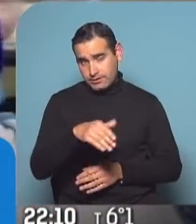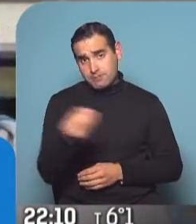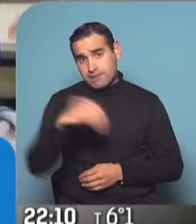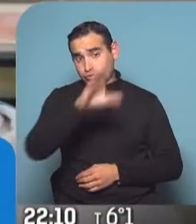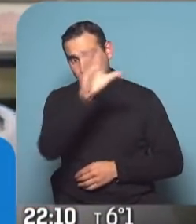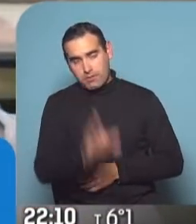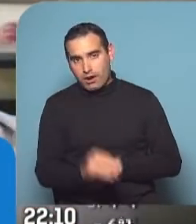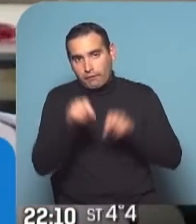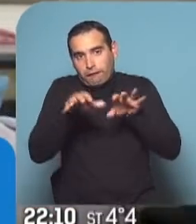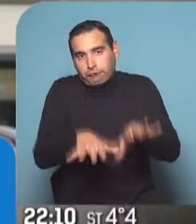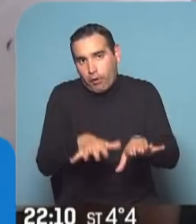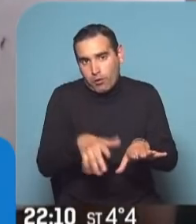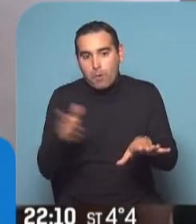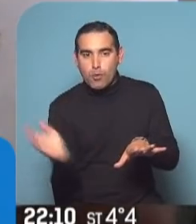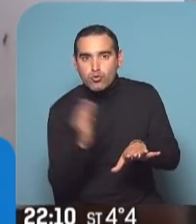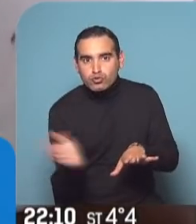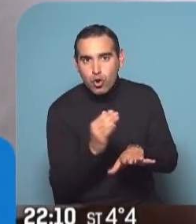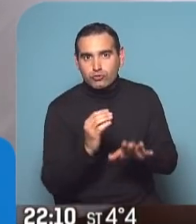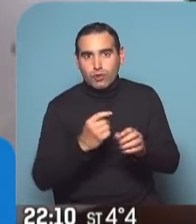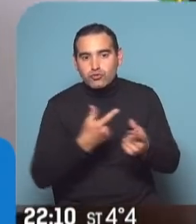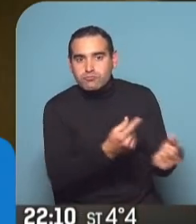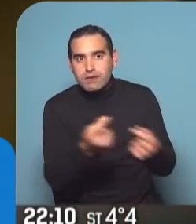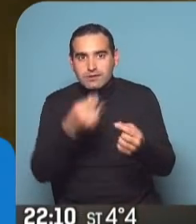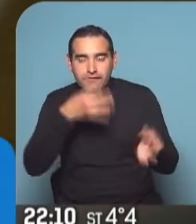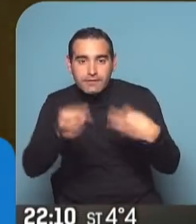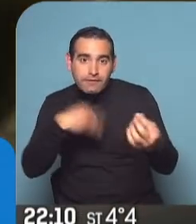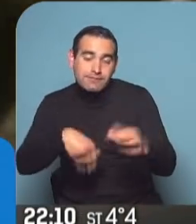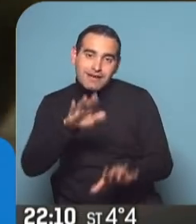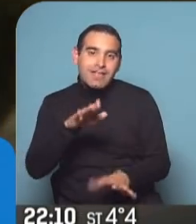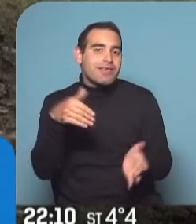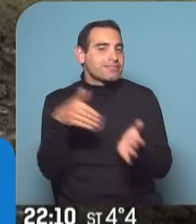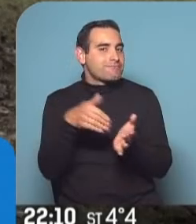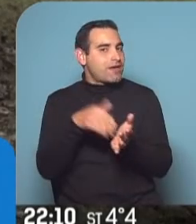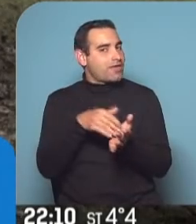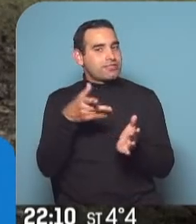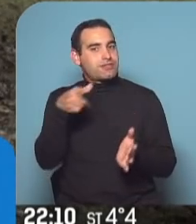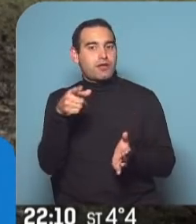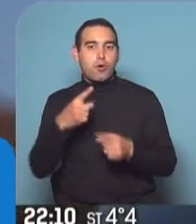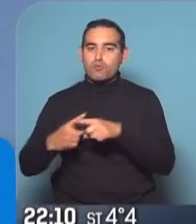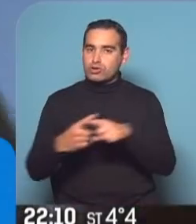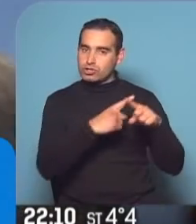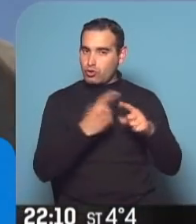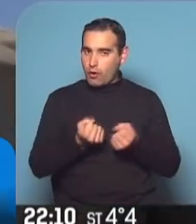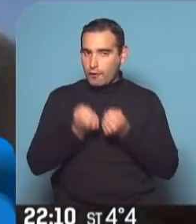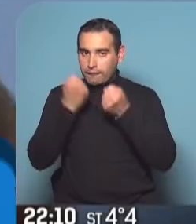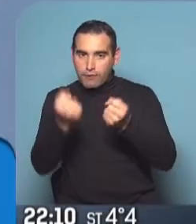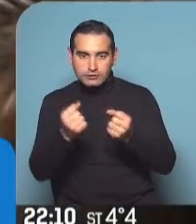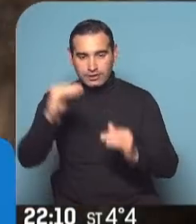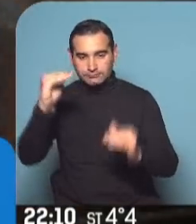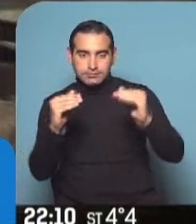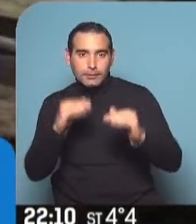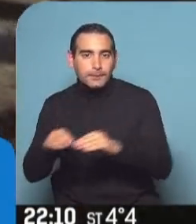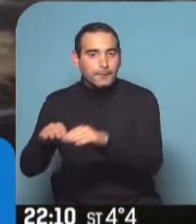en términos comerciales y productivos, dependerá de la voluntad política de coordinar, compensar y distribuir por parte